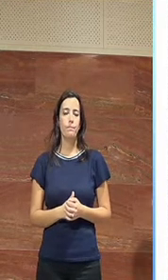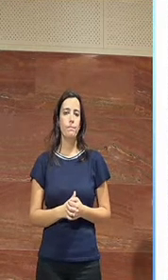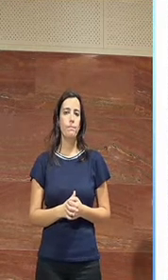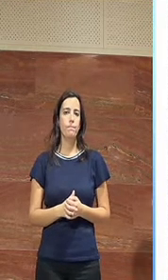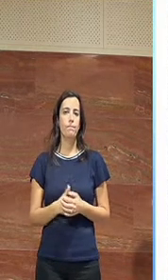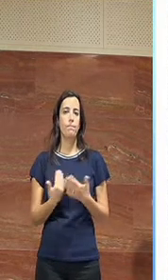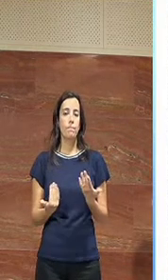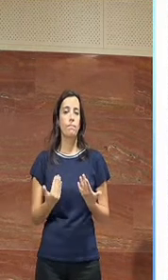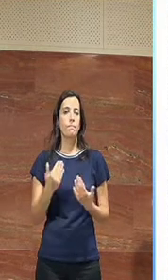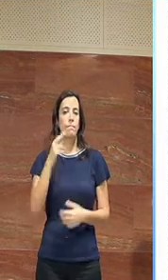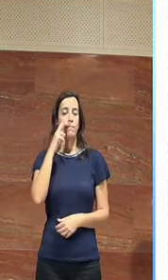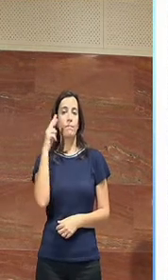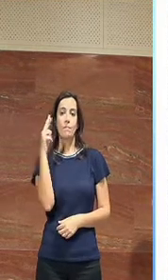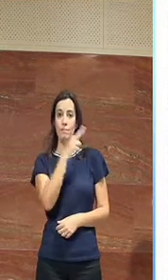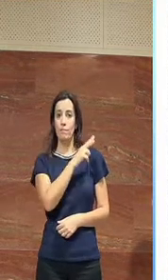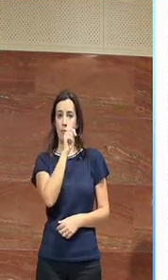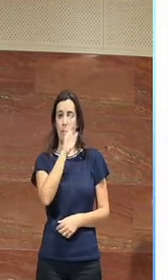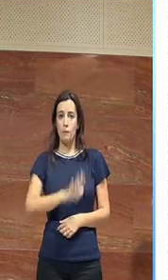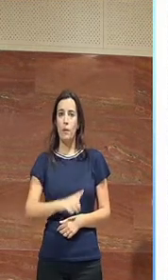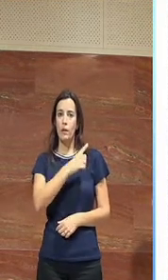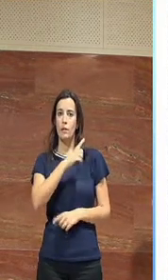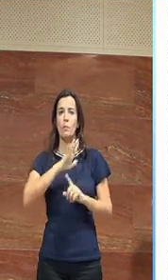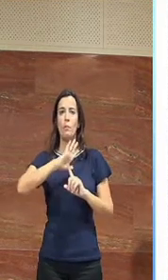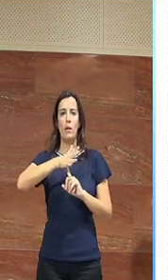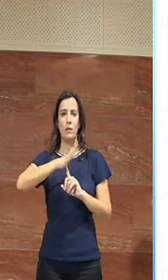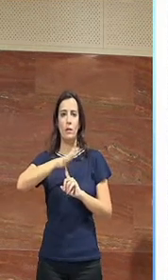La imagen que aparece es un pequeño parque